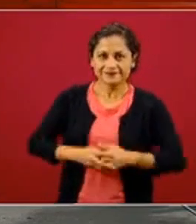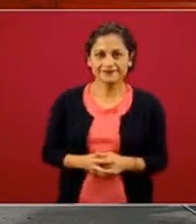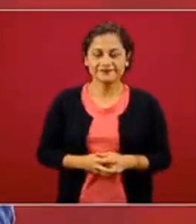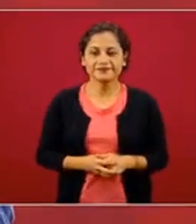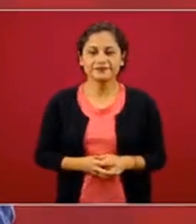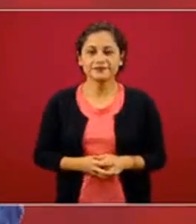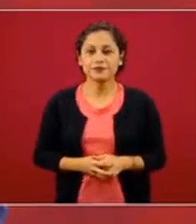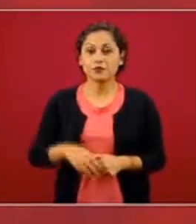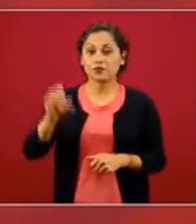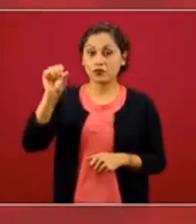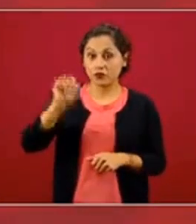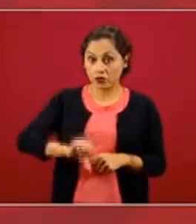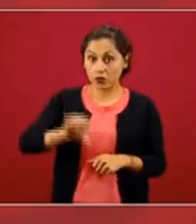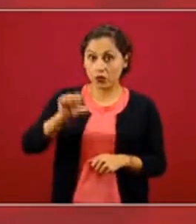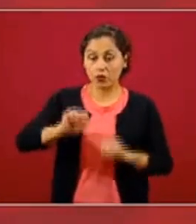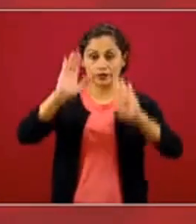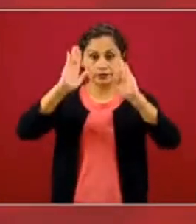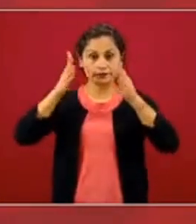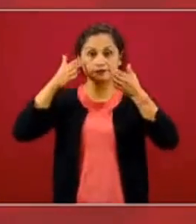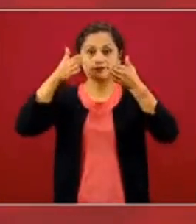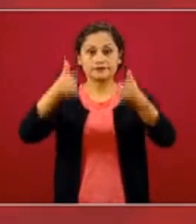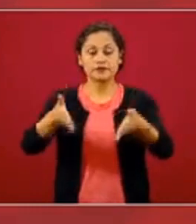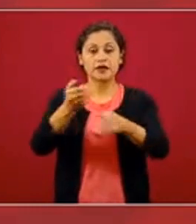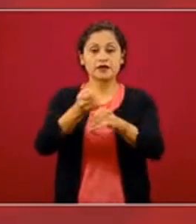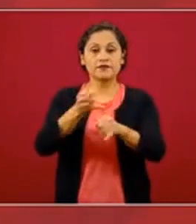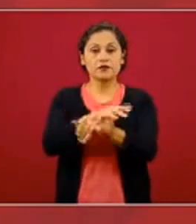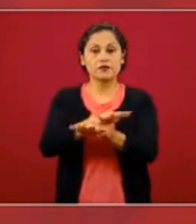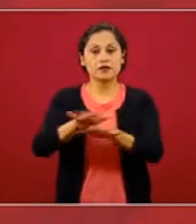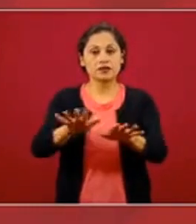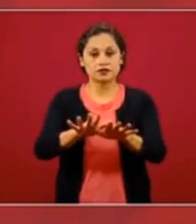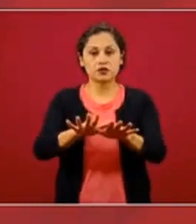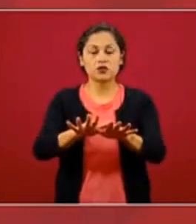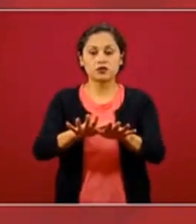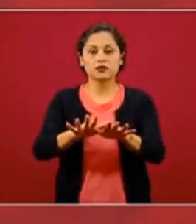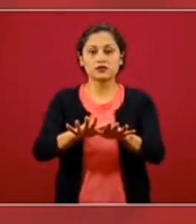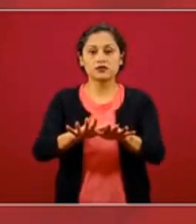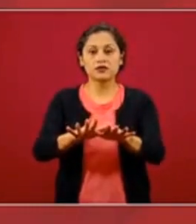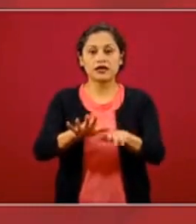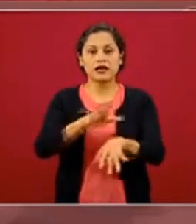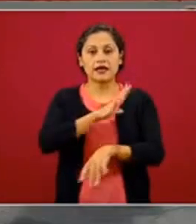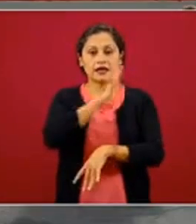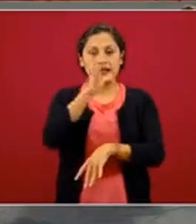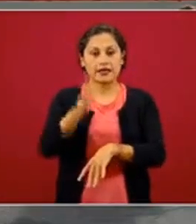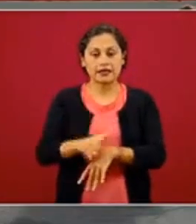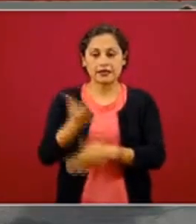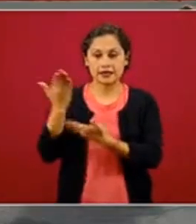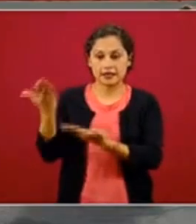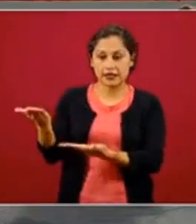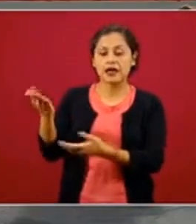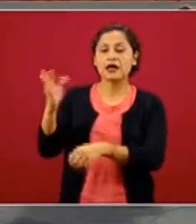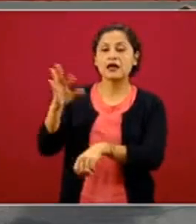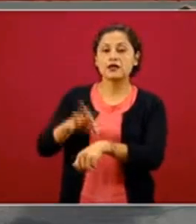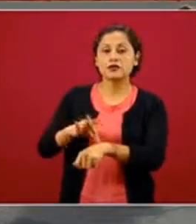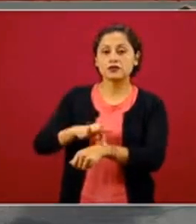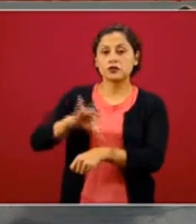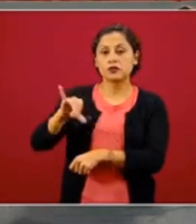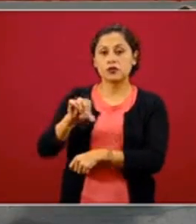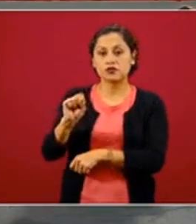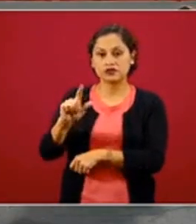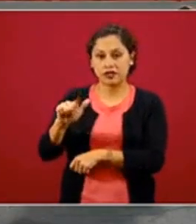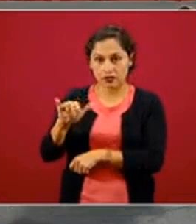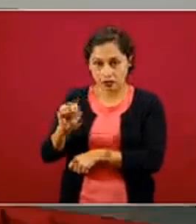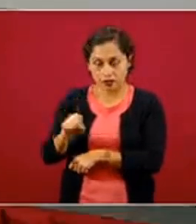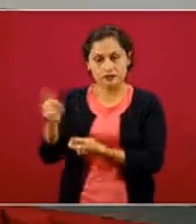a centrarnos en el informe técnico que le pediré al doctor José Luis Salomía, si es tan amable de presentar, y